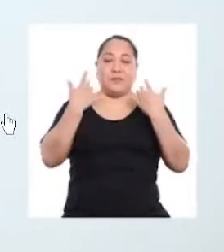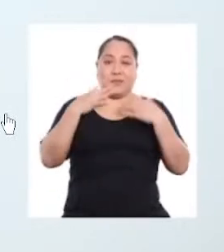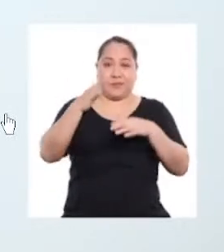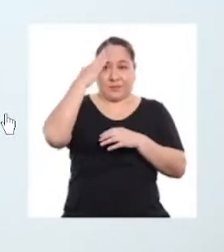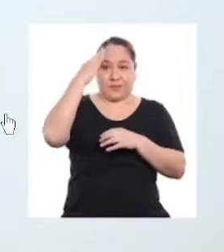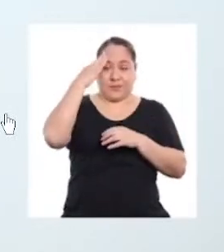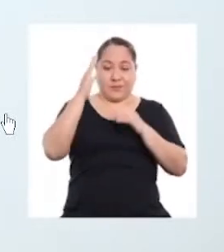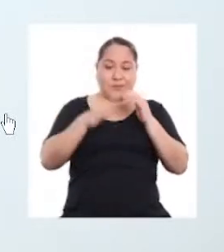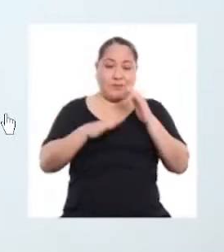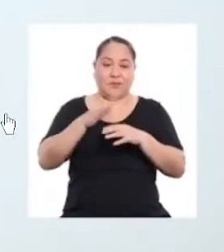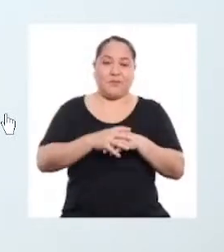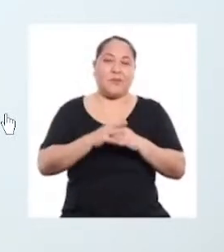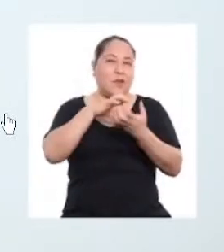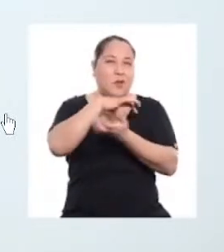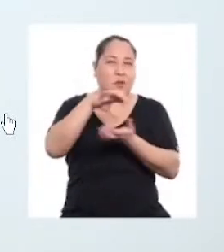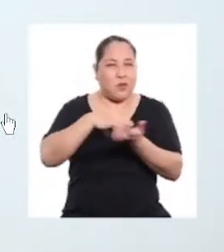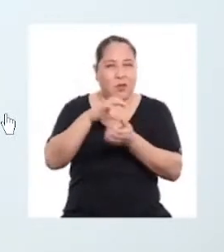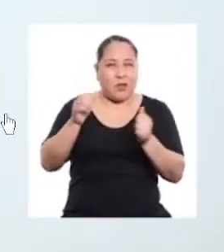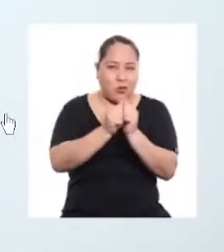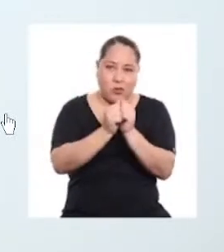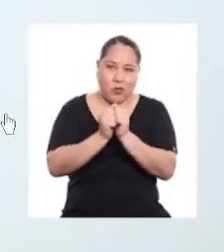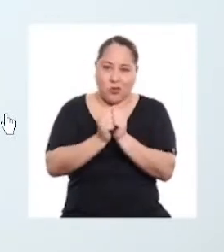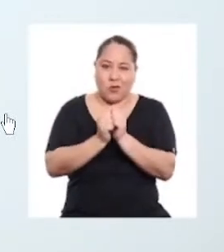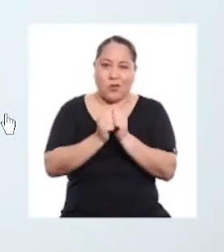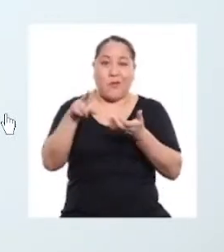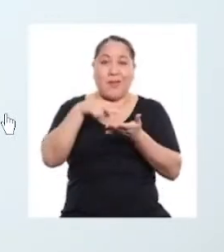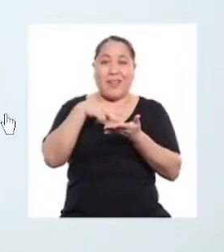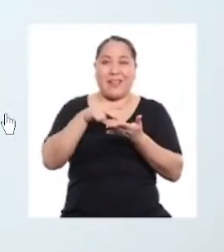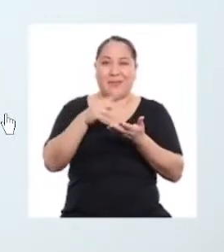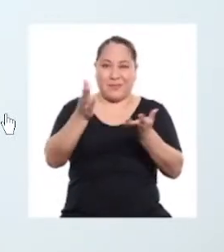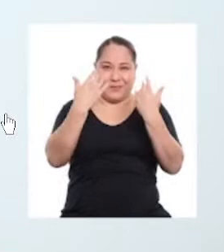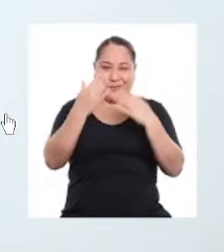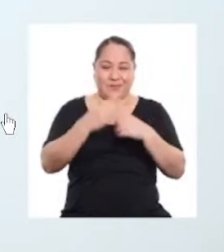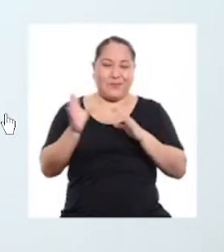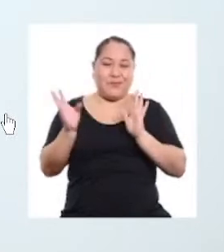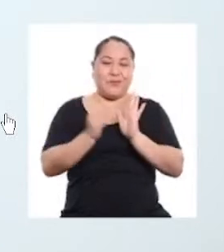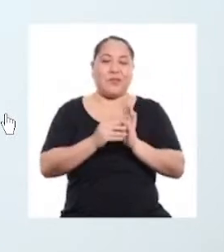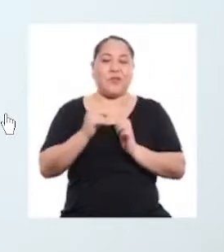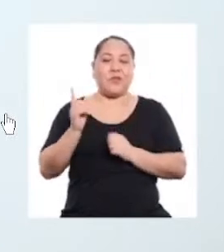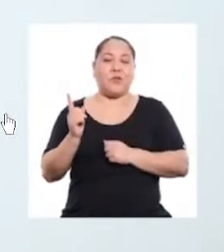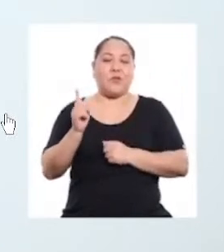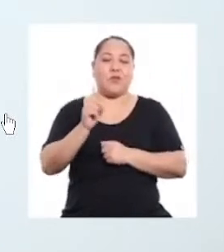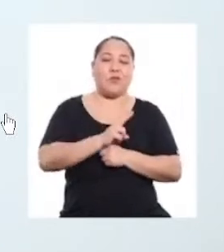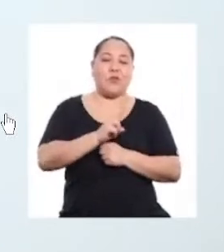que ya sabemos los pasos, vamos a juntarlo todo y bailemos. Y